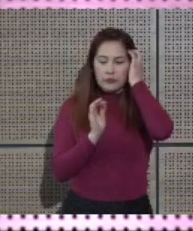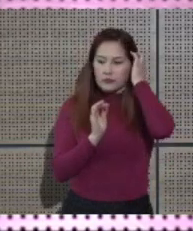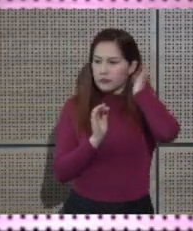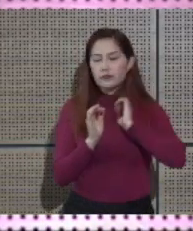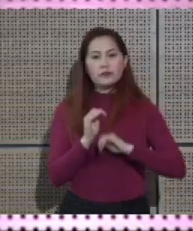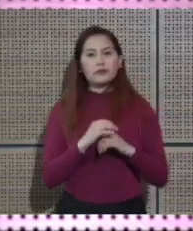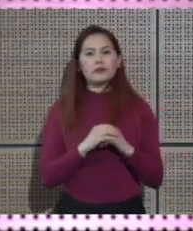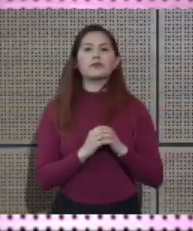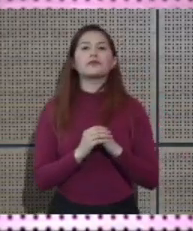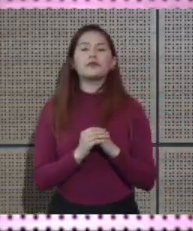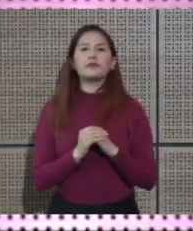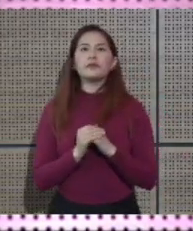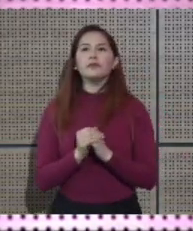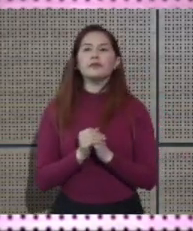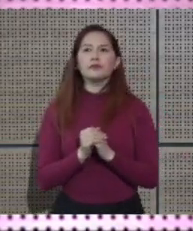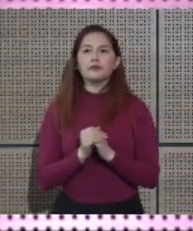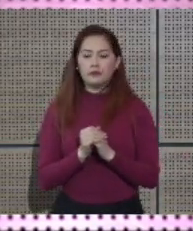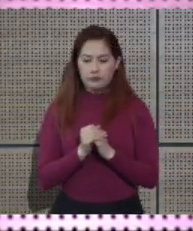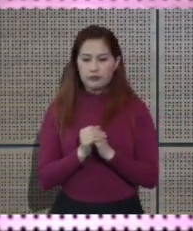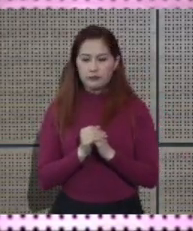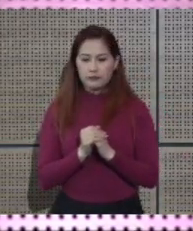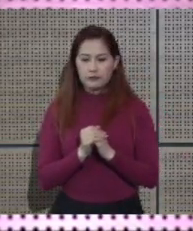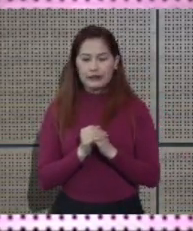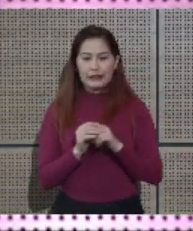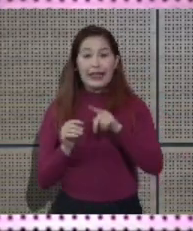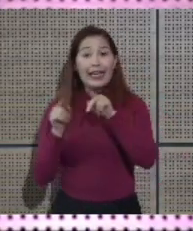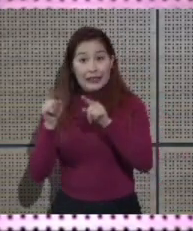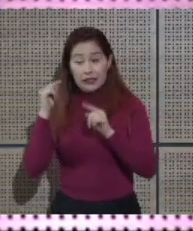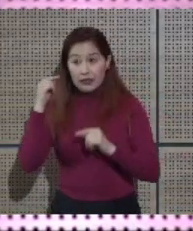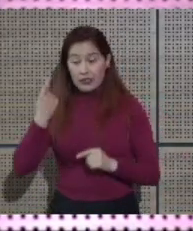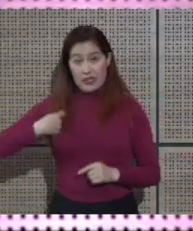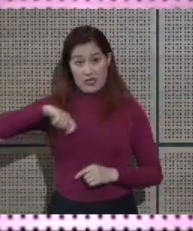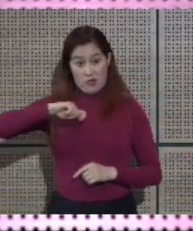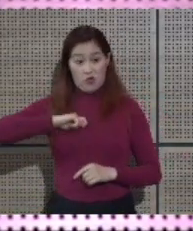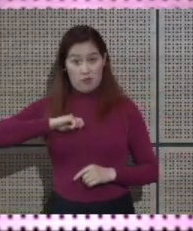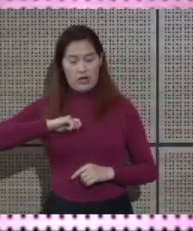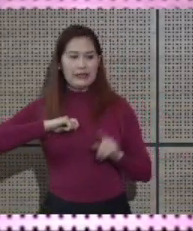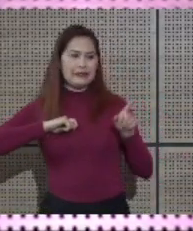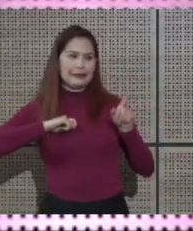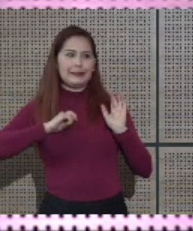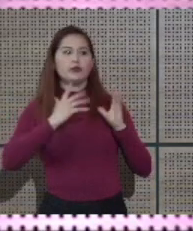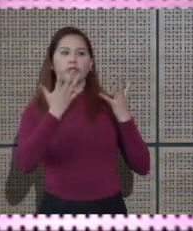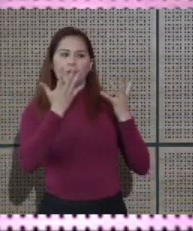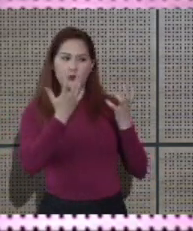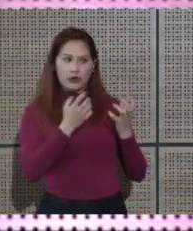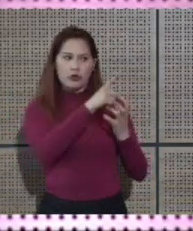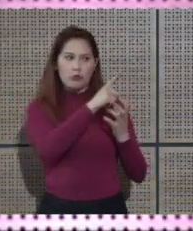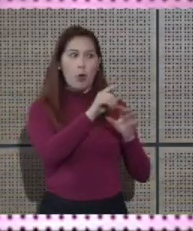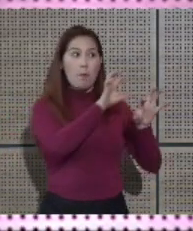Y el primer signo importante de entrar en Europa fue la entrada en la OTAN,